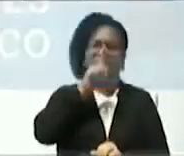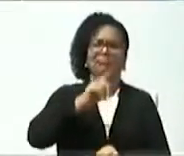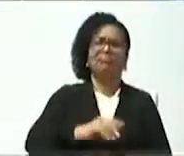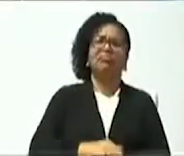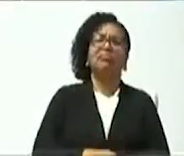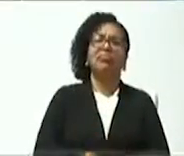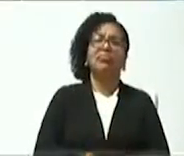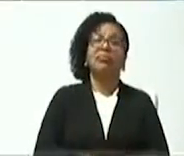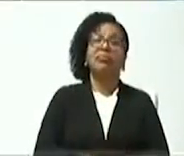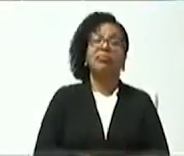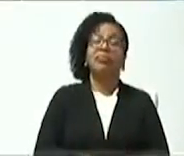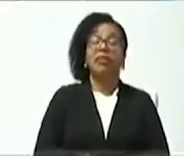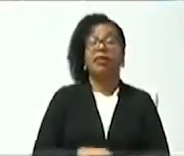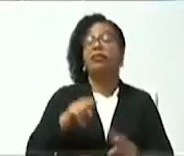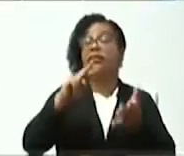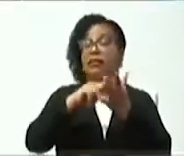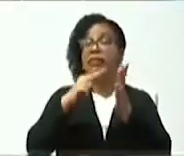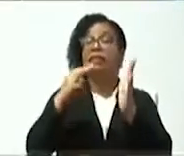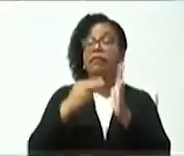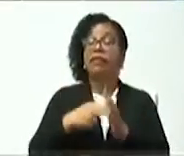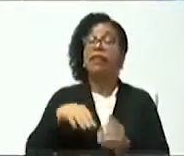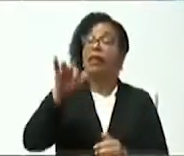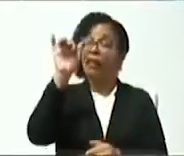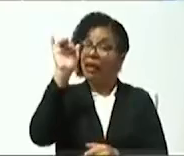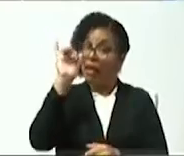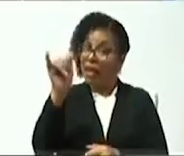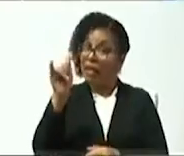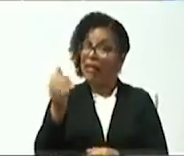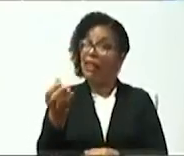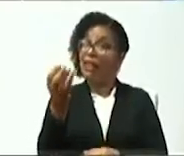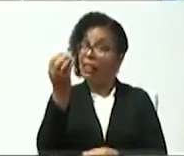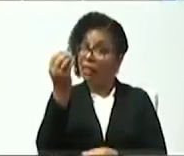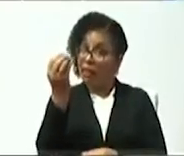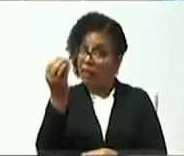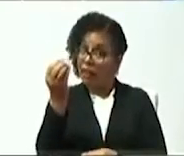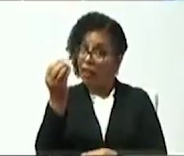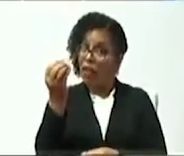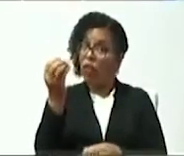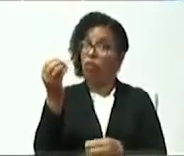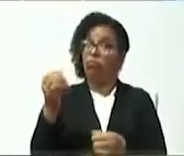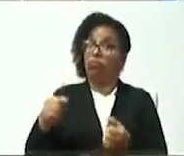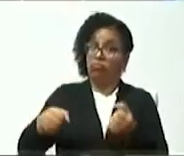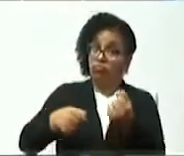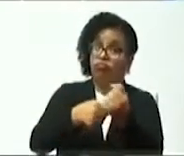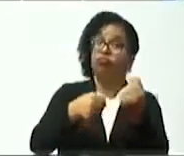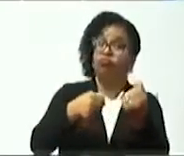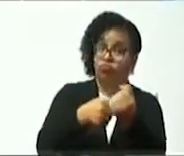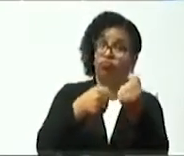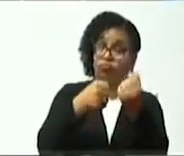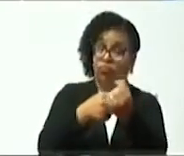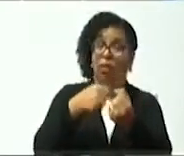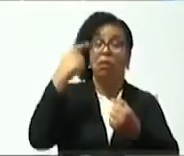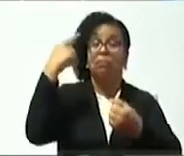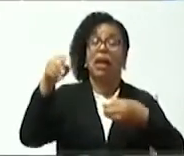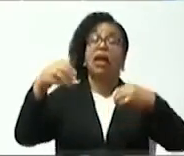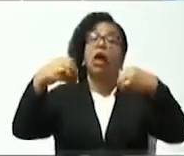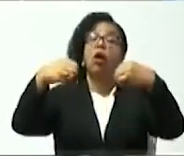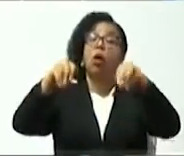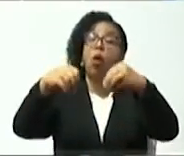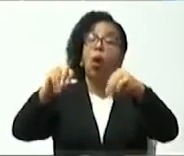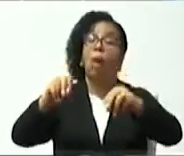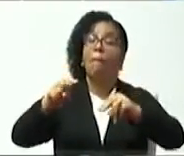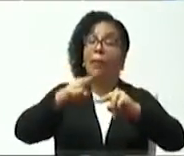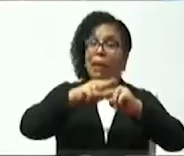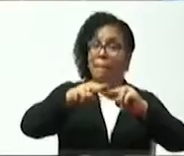este financiamiento es para la adquisición de vagones e incluso ya se ha anunciado la